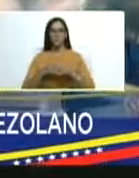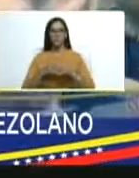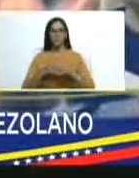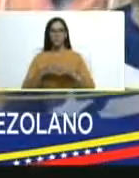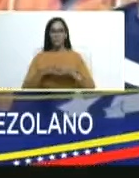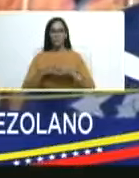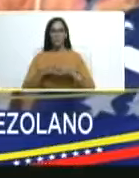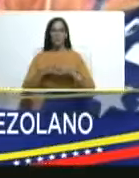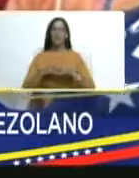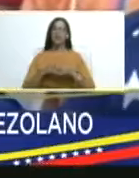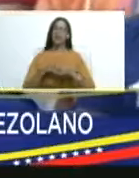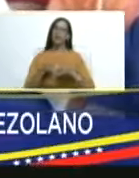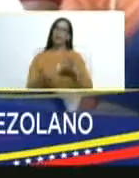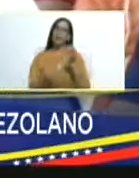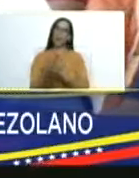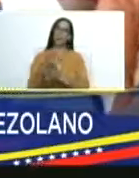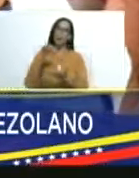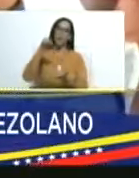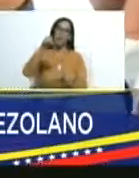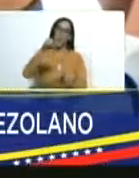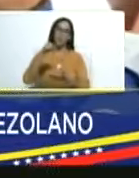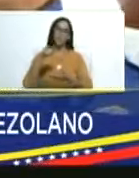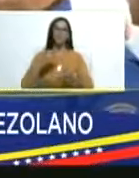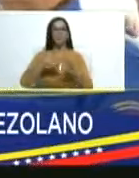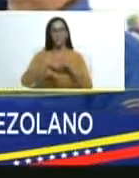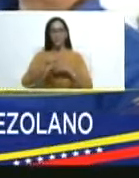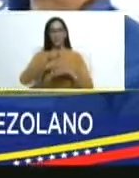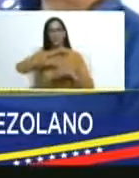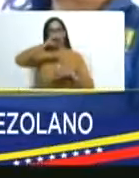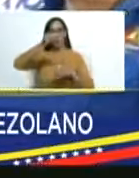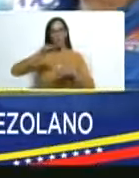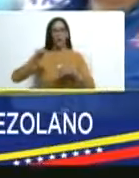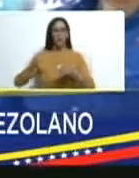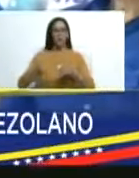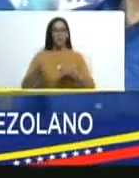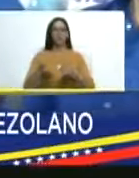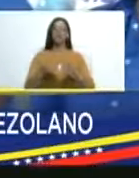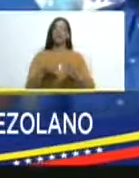Y creamos los CLAS. Yo fui para San Juan de los Morros con una propuesta y la aprobé.